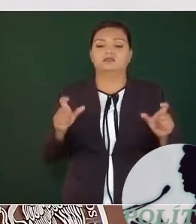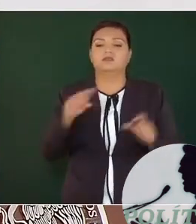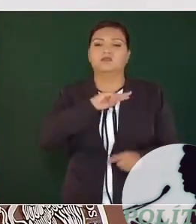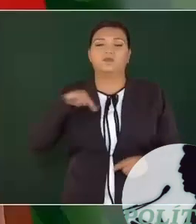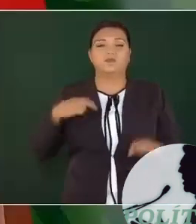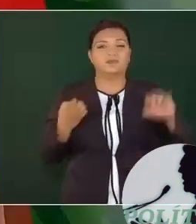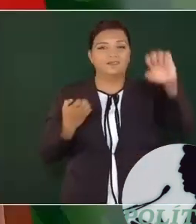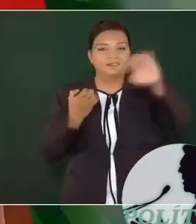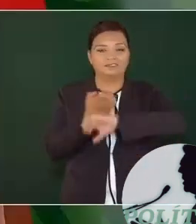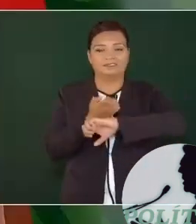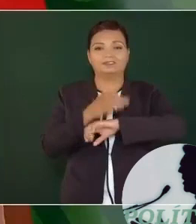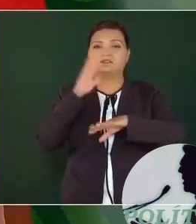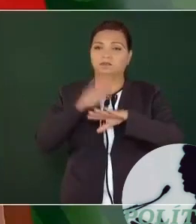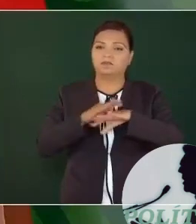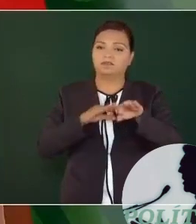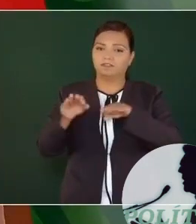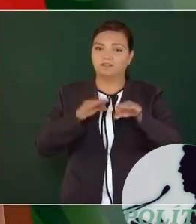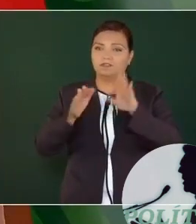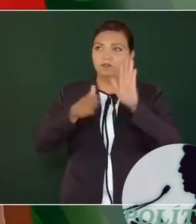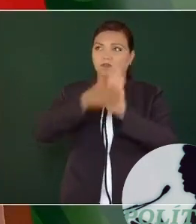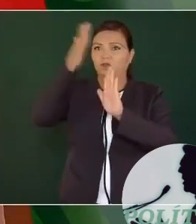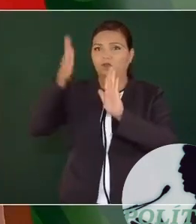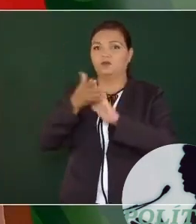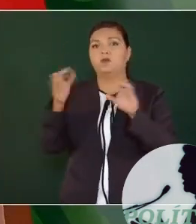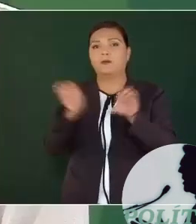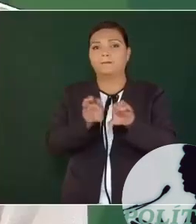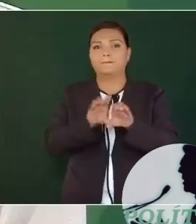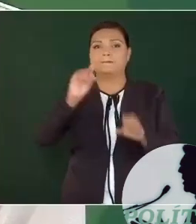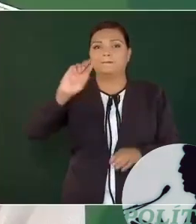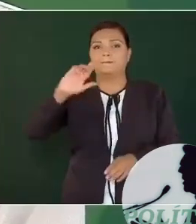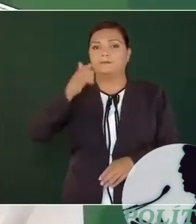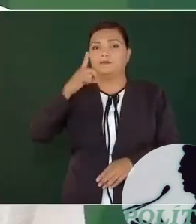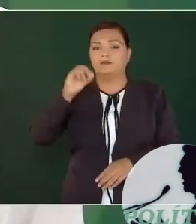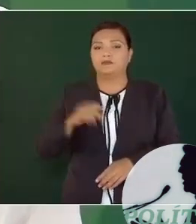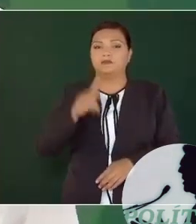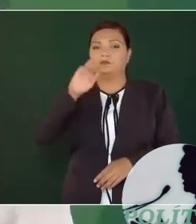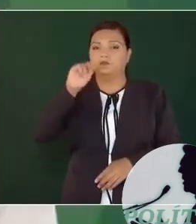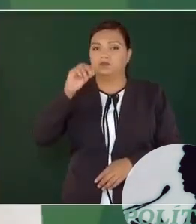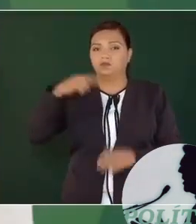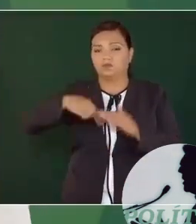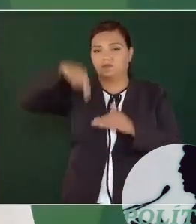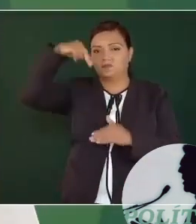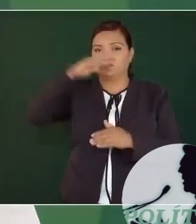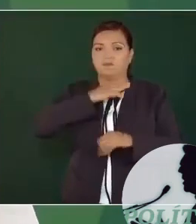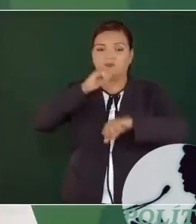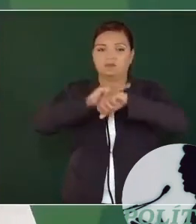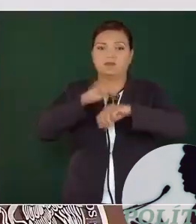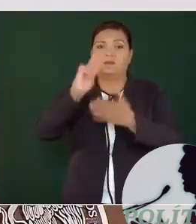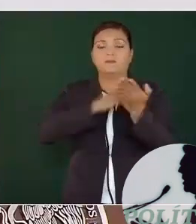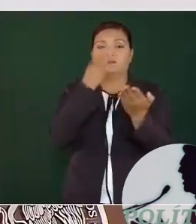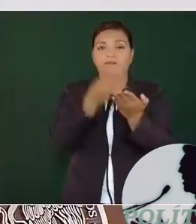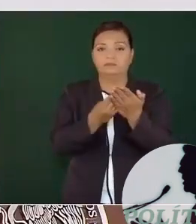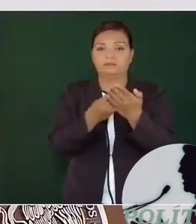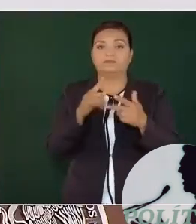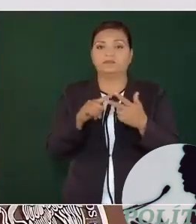nuestro estado y en obras de infraestructura como el dragado del Puerto del Norte en el municipio de